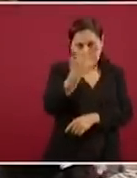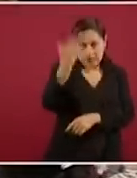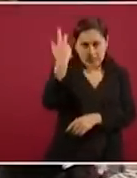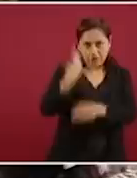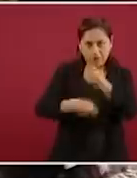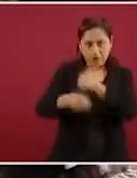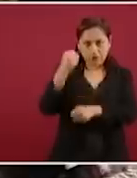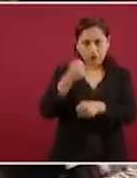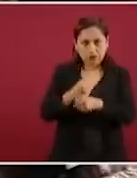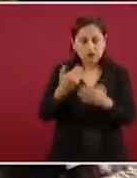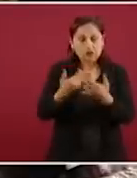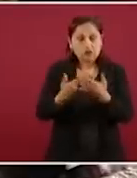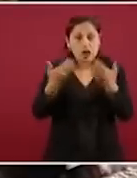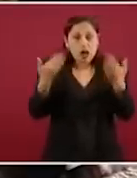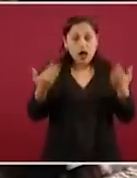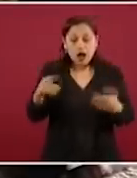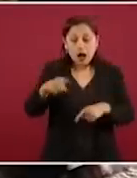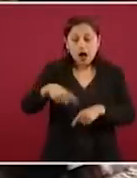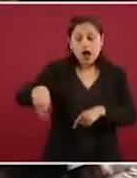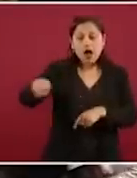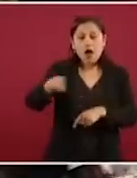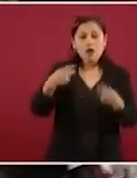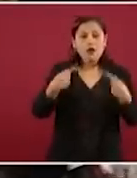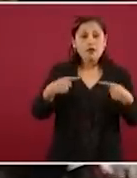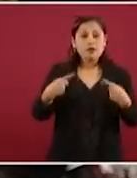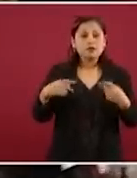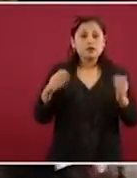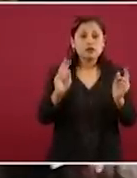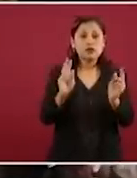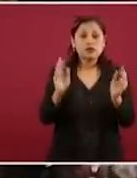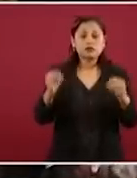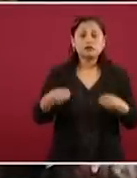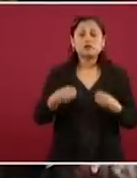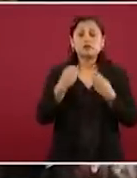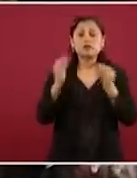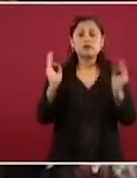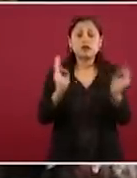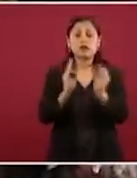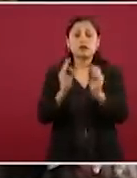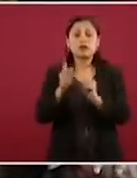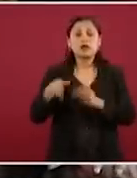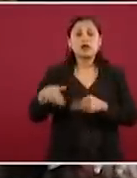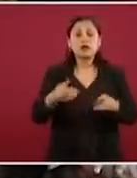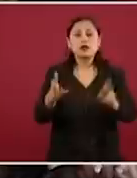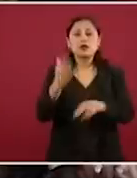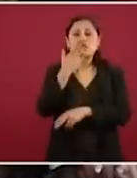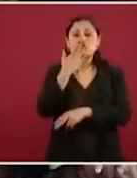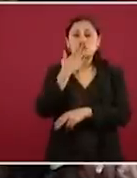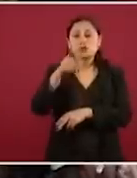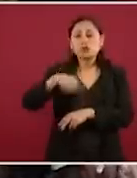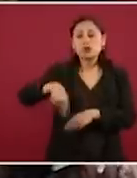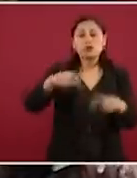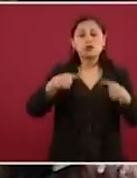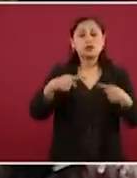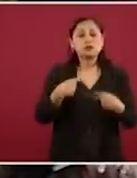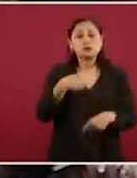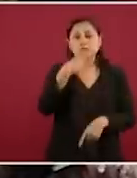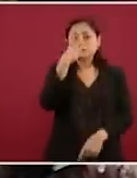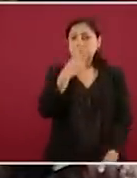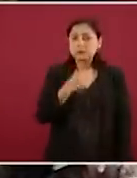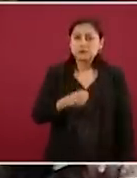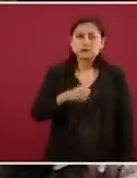la gente del río Sonora se siente abandonada, la gente del río Sonora pues está muy decepcionada,